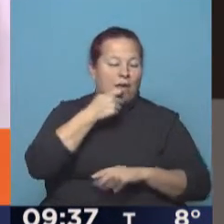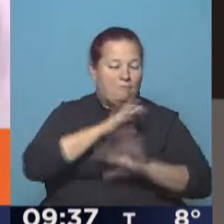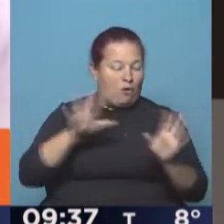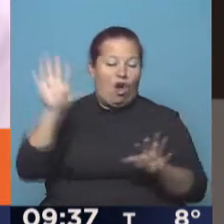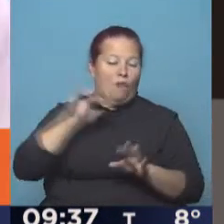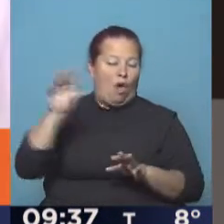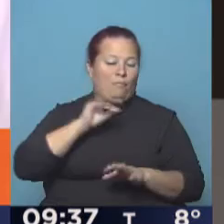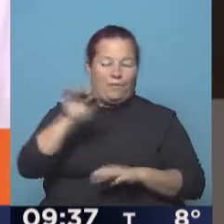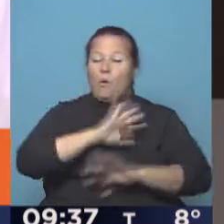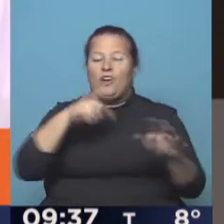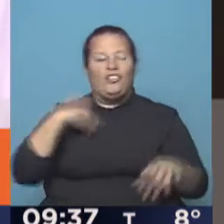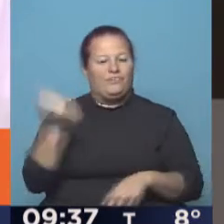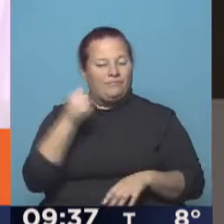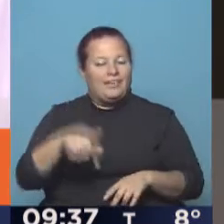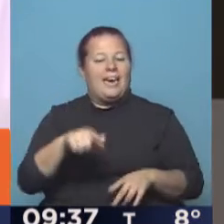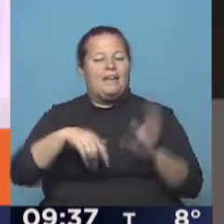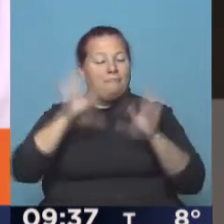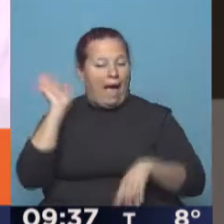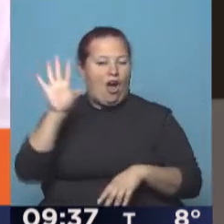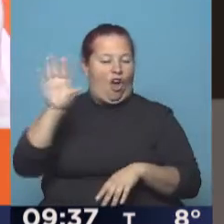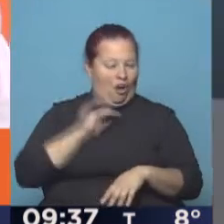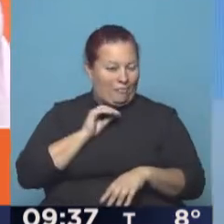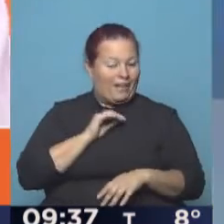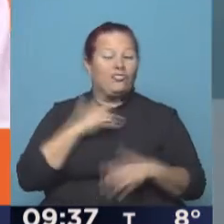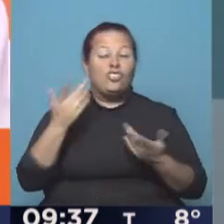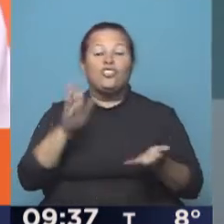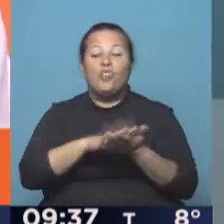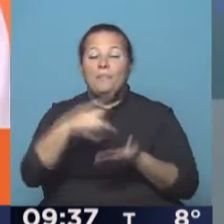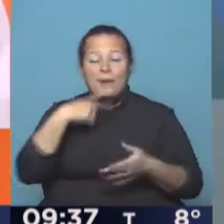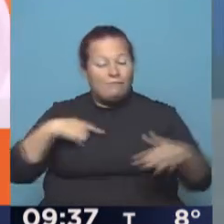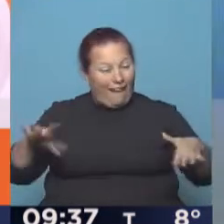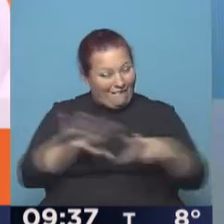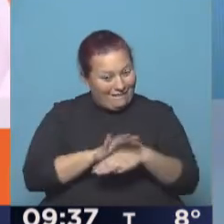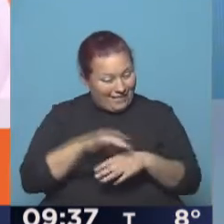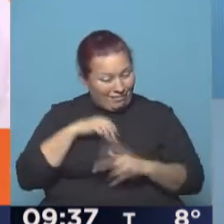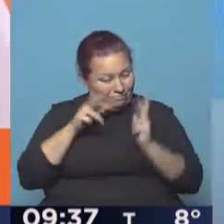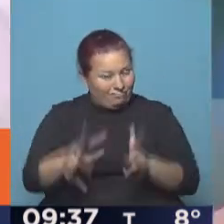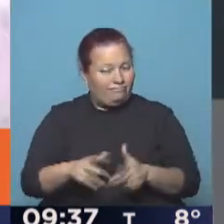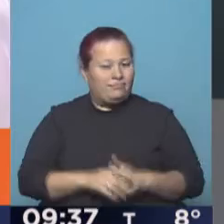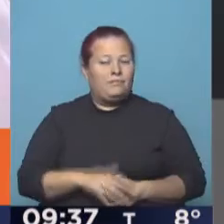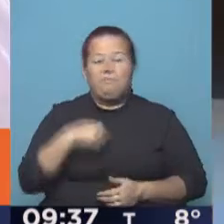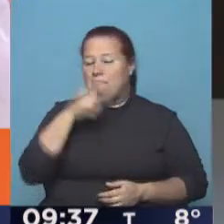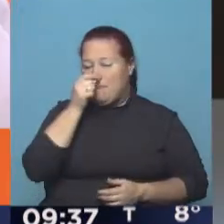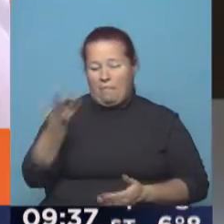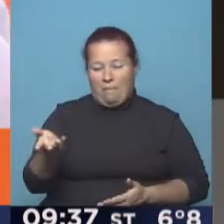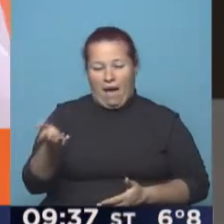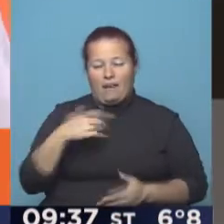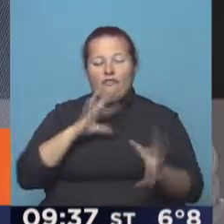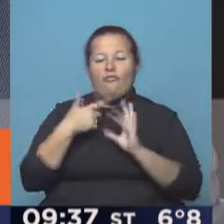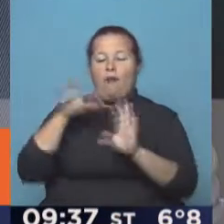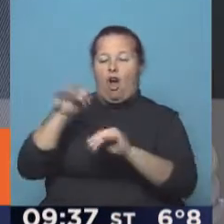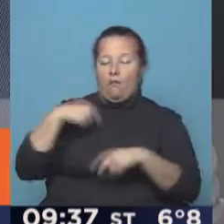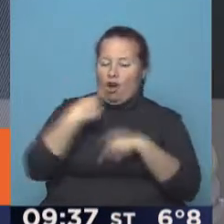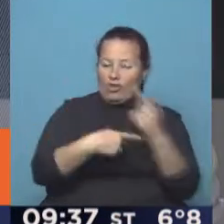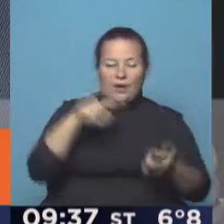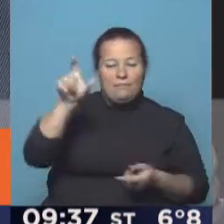Bueno, nosotros tratamos sobre todo de imitarlo, así que respondiéndote concretamente, mi viejo, digamos, es mi modelo a seguir,